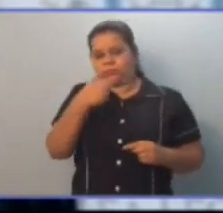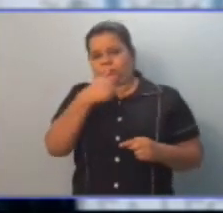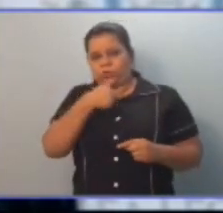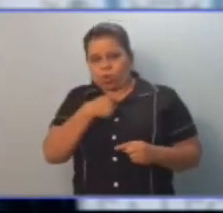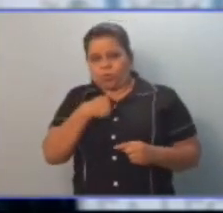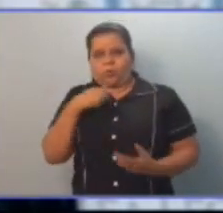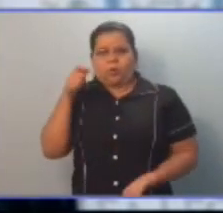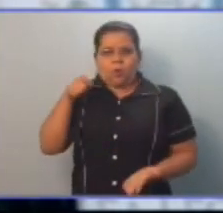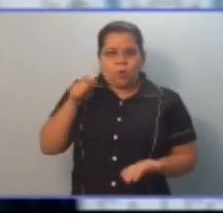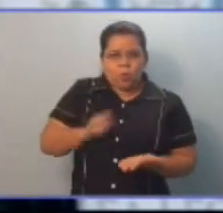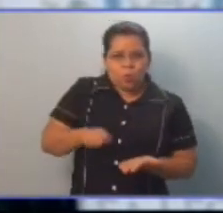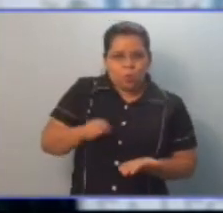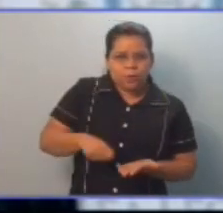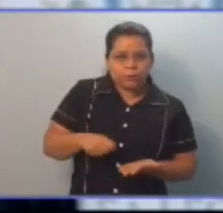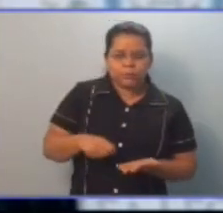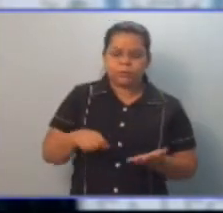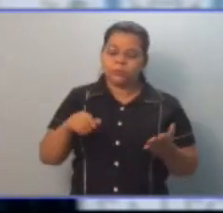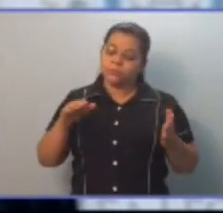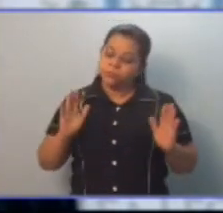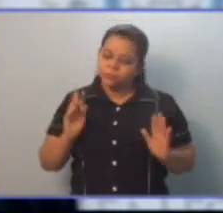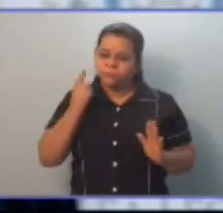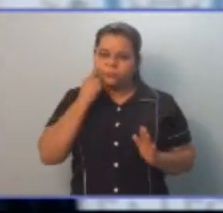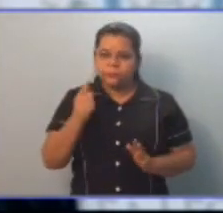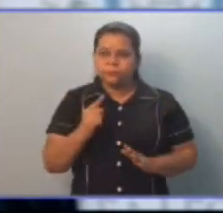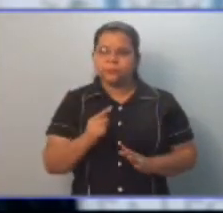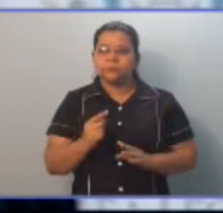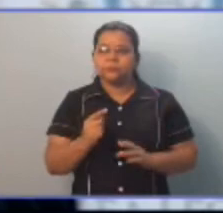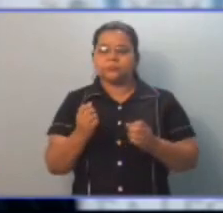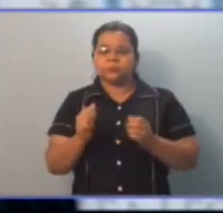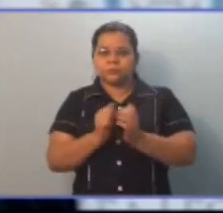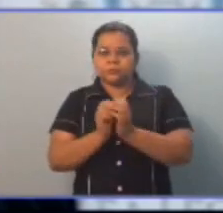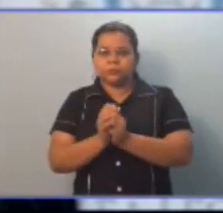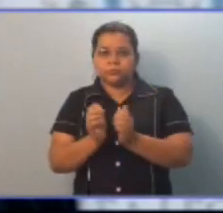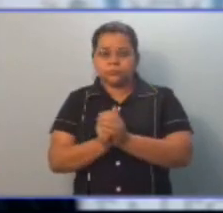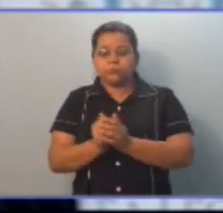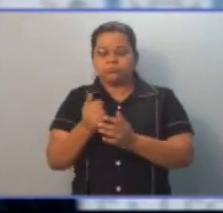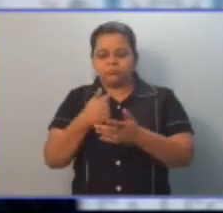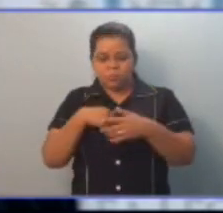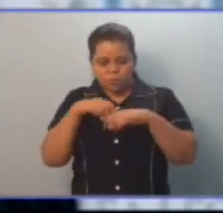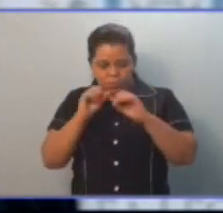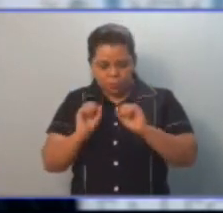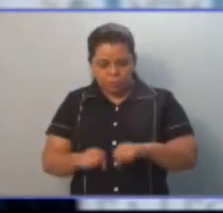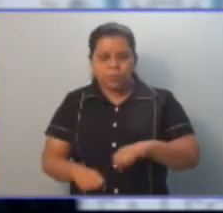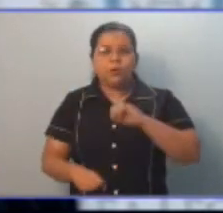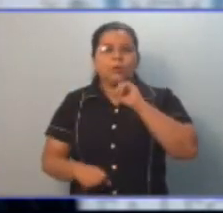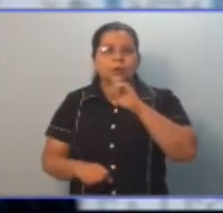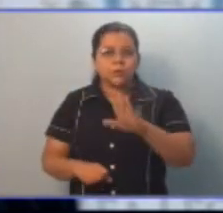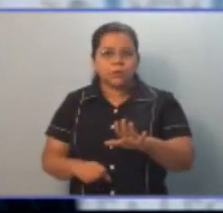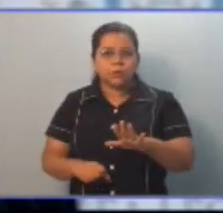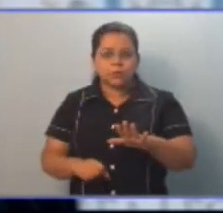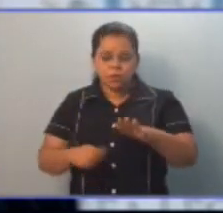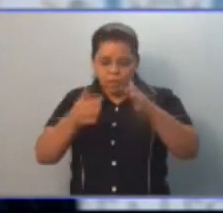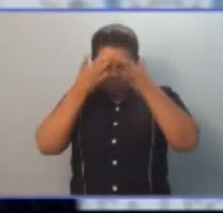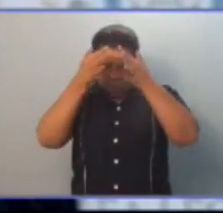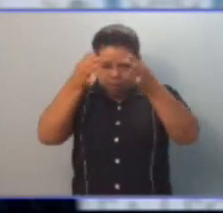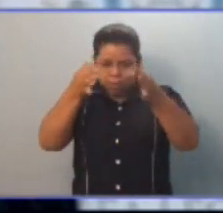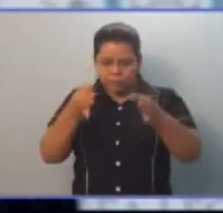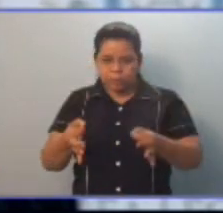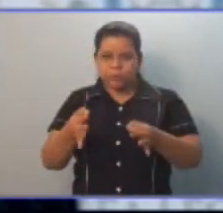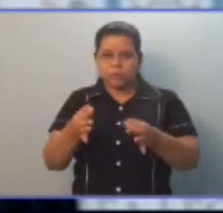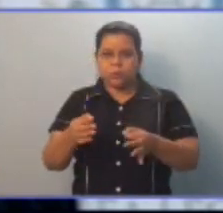juez, a pesar de los casos que últimamente se han dado, yo puedo dar fe que los dictámenes de medicina